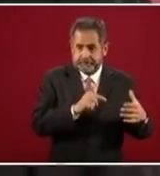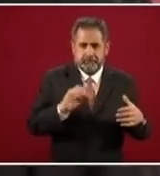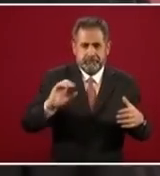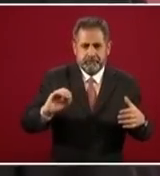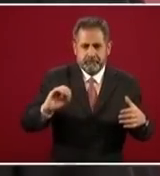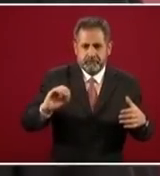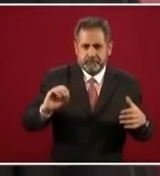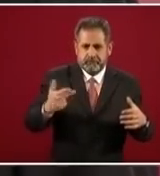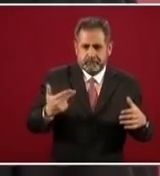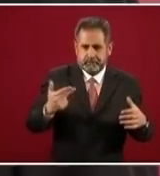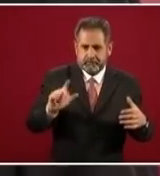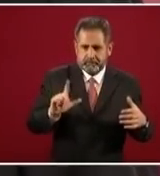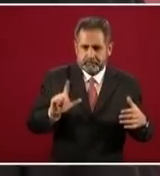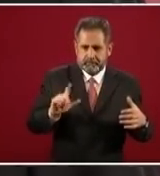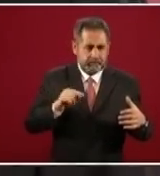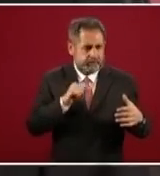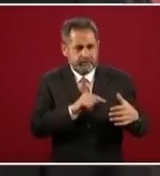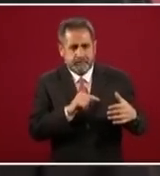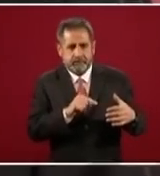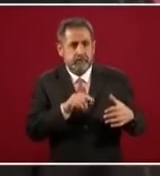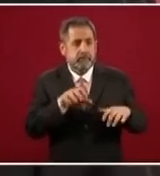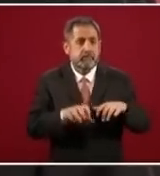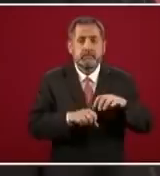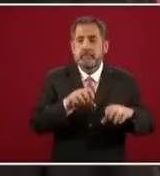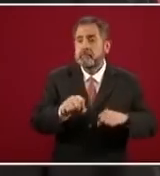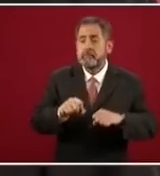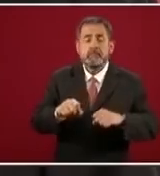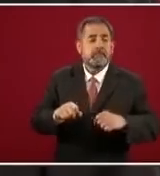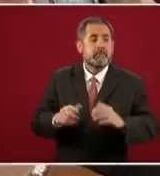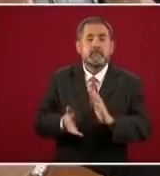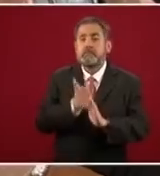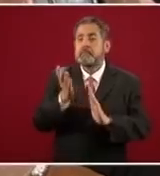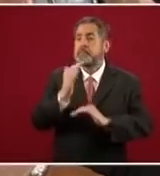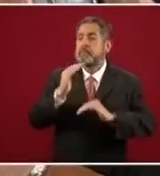OHL, se quedó con obras, ¿no?